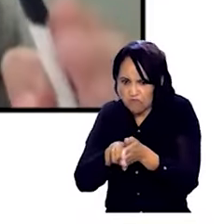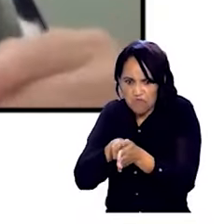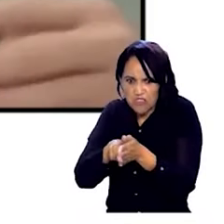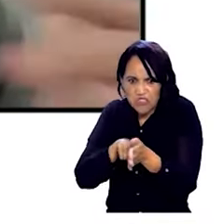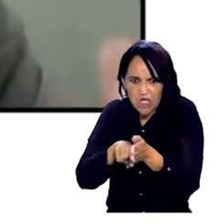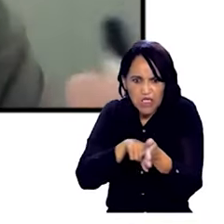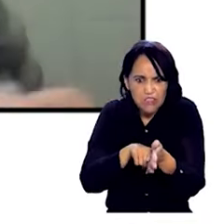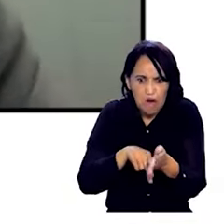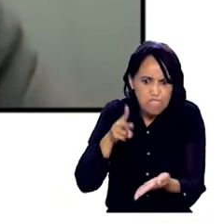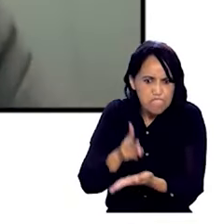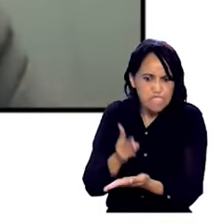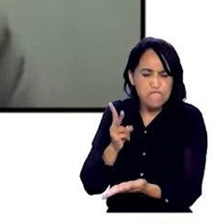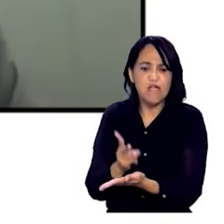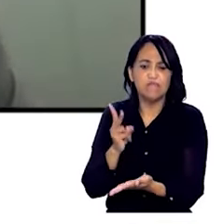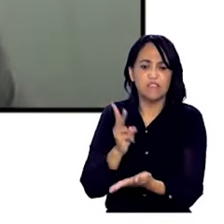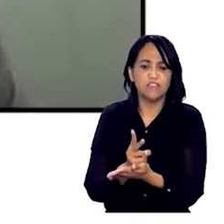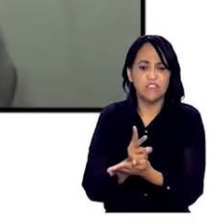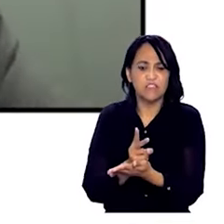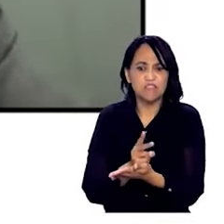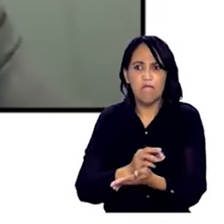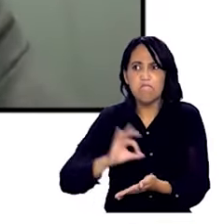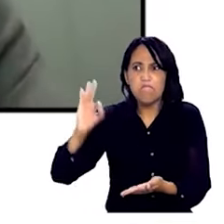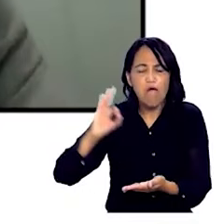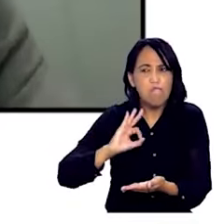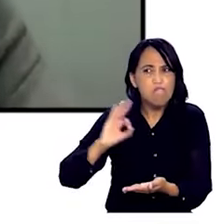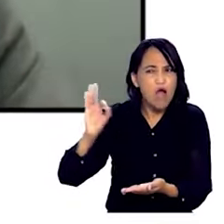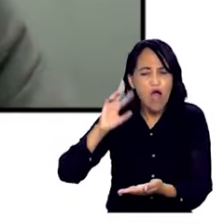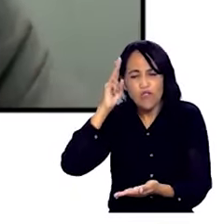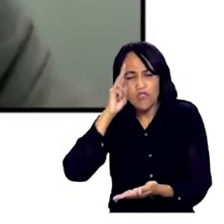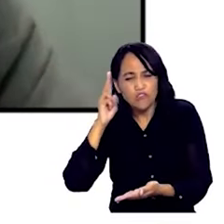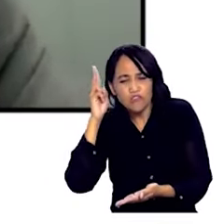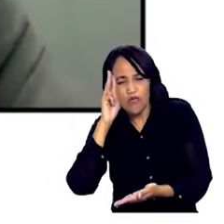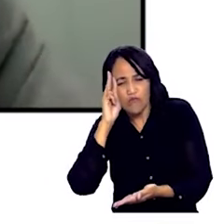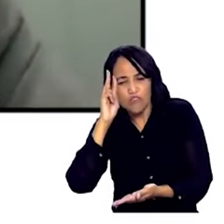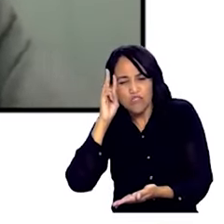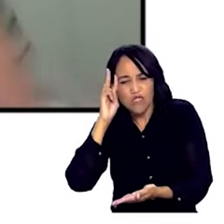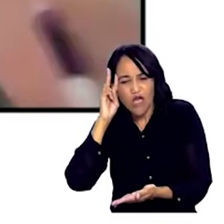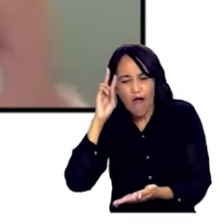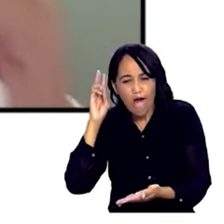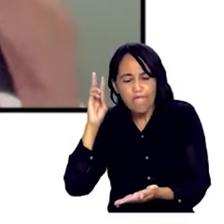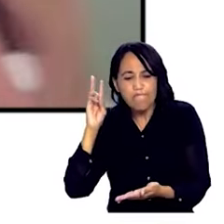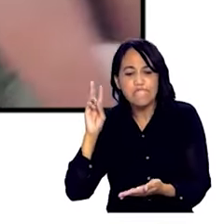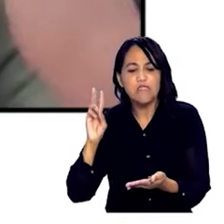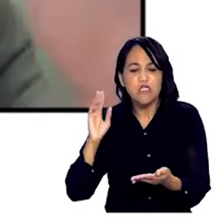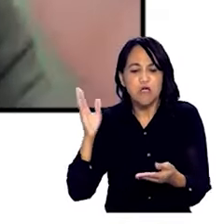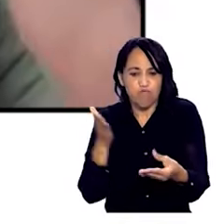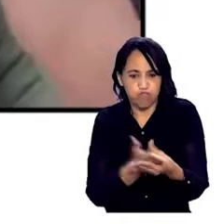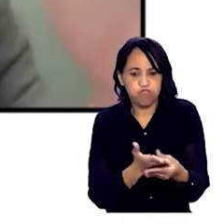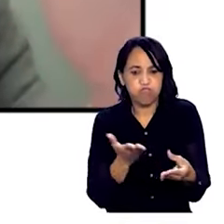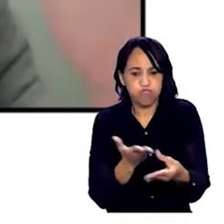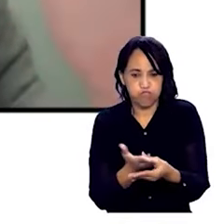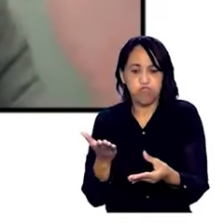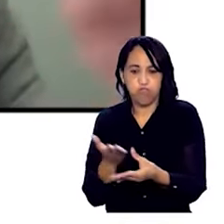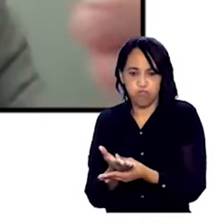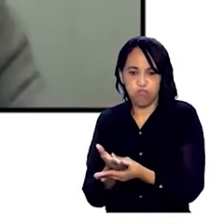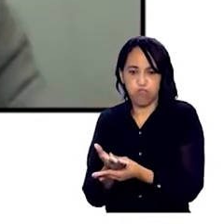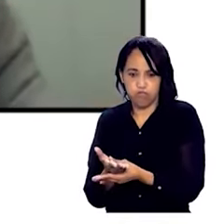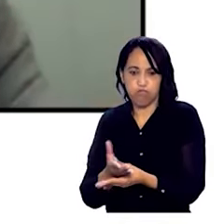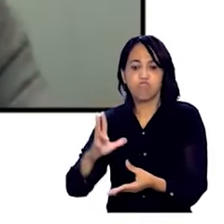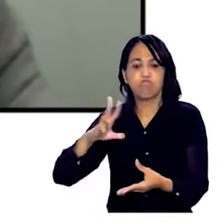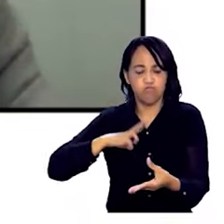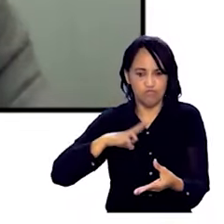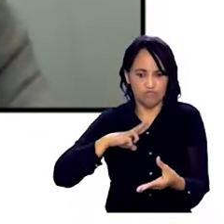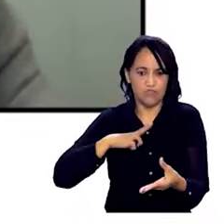Y Fall la corte Suprema bast bien medid y discriminado por materias